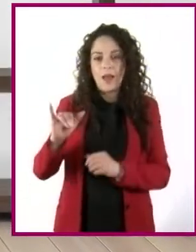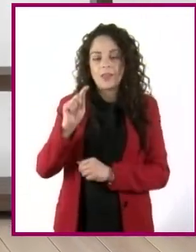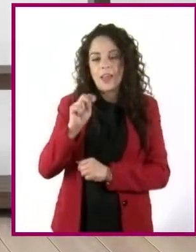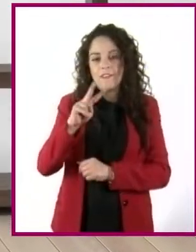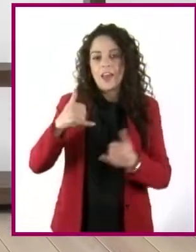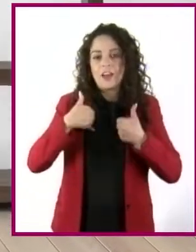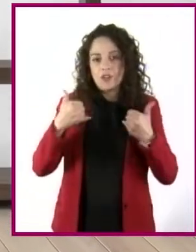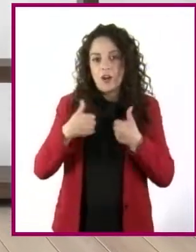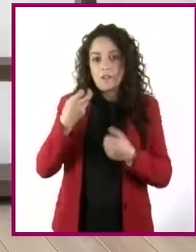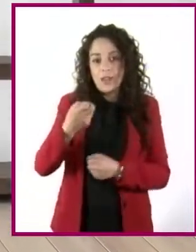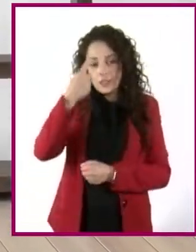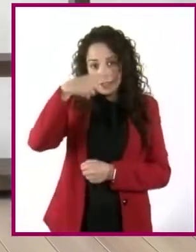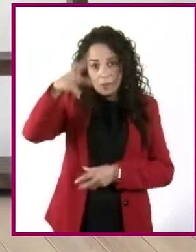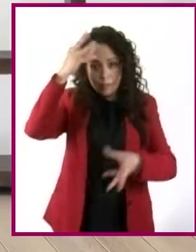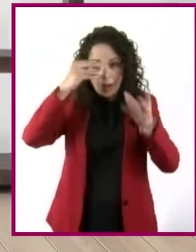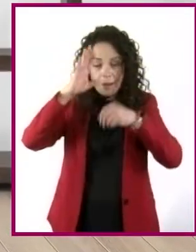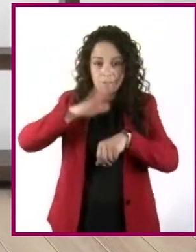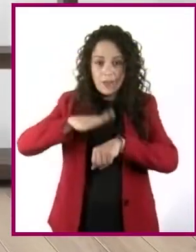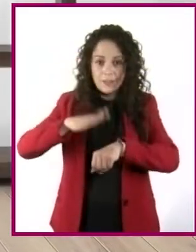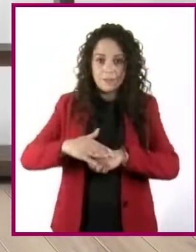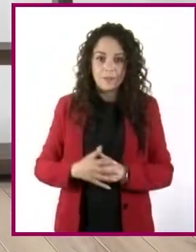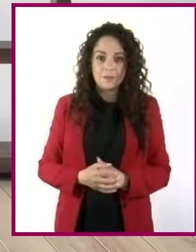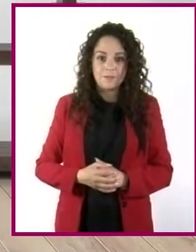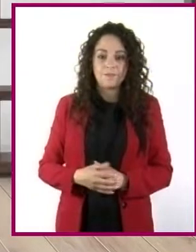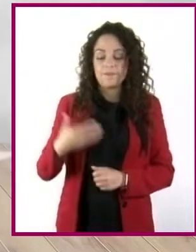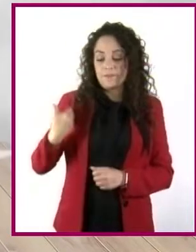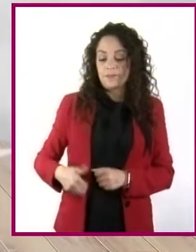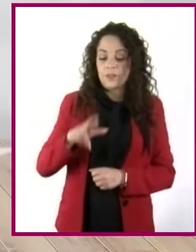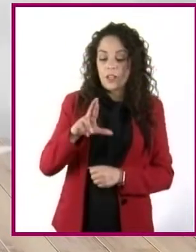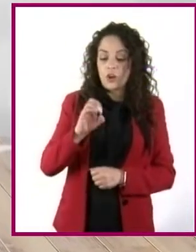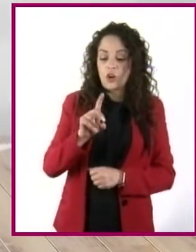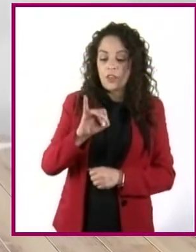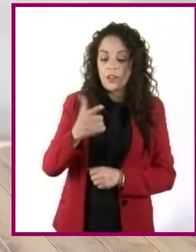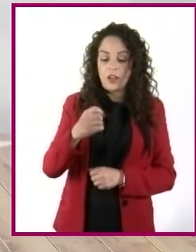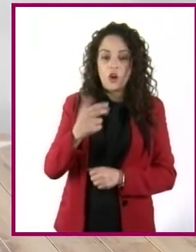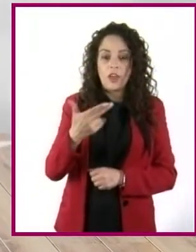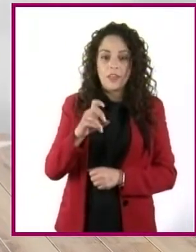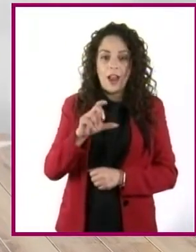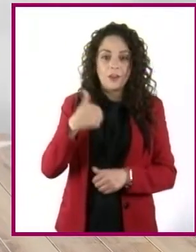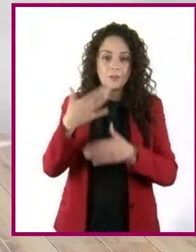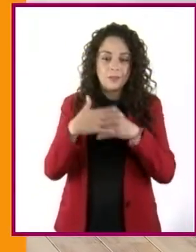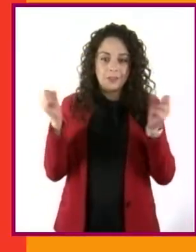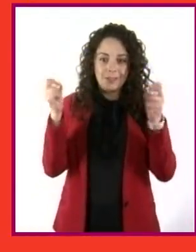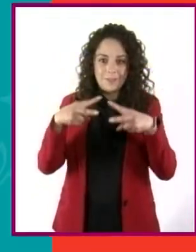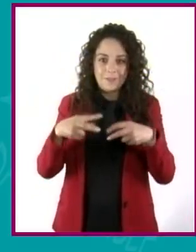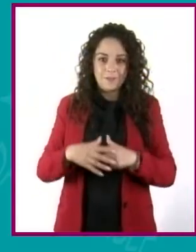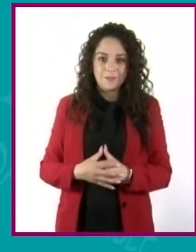espacio de reflexión y construcción de conocimiento. Yo soy Rodrigo Hidalgo. Nos vemos en la próxima.